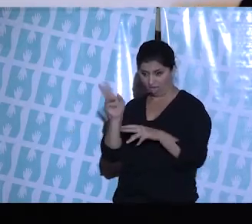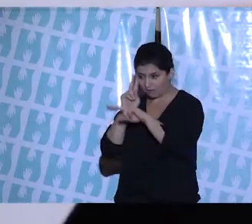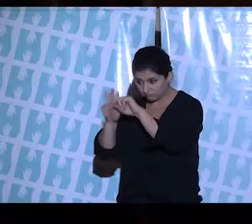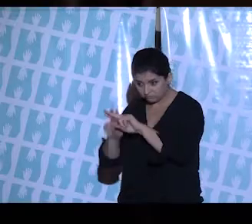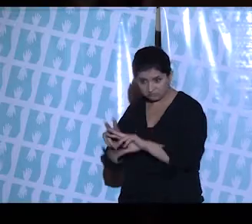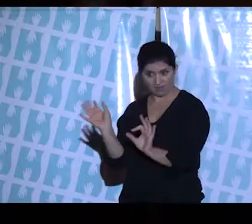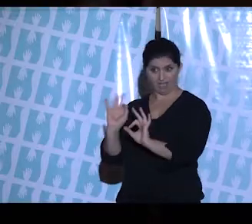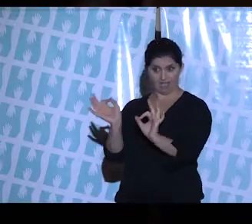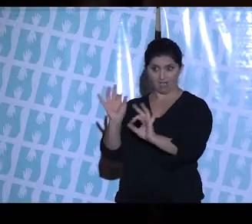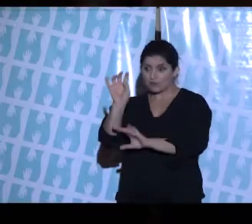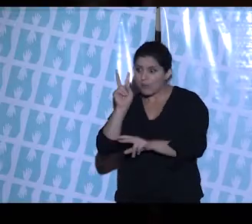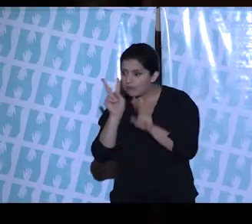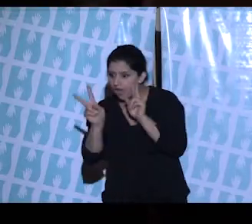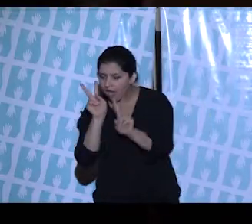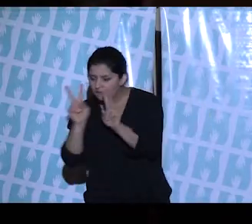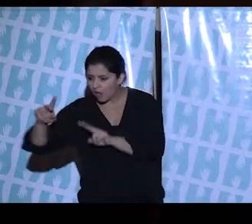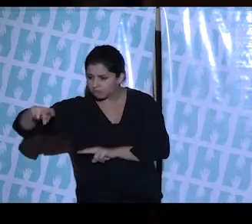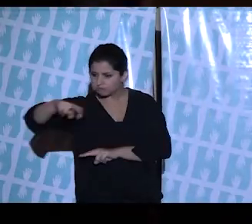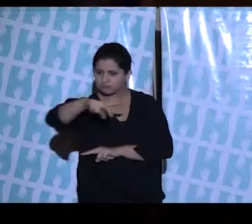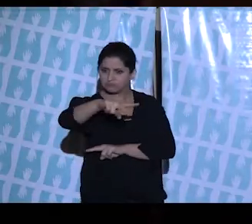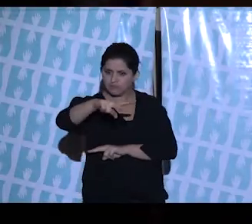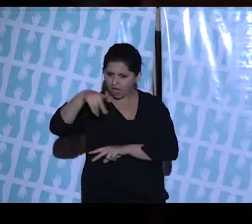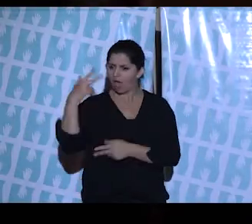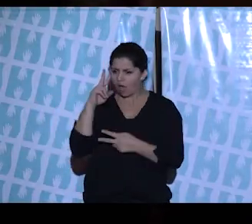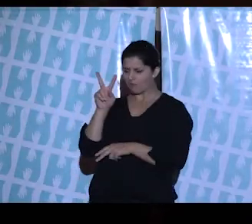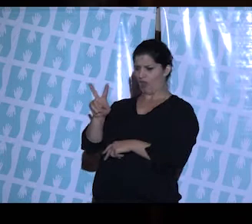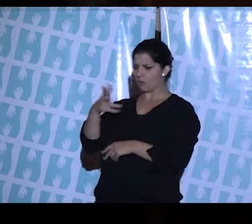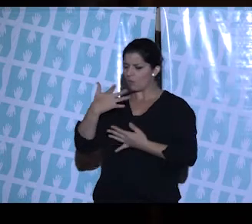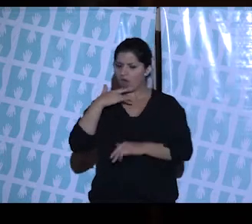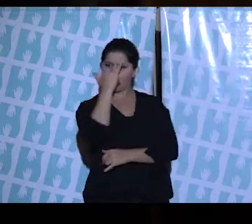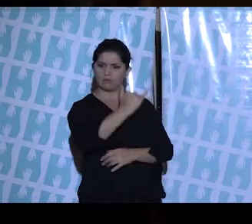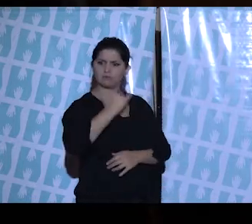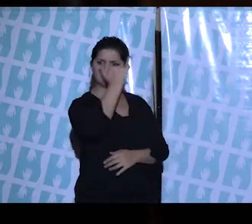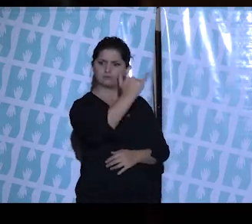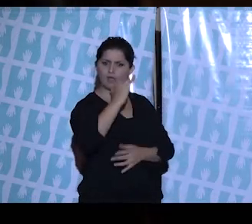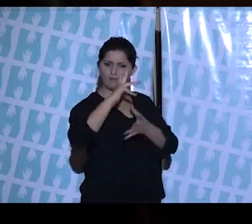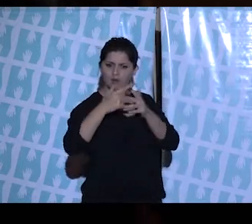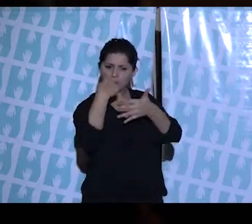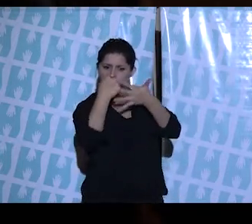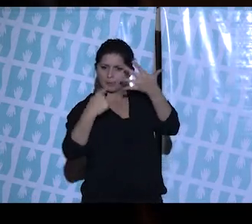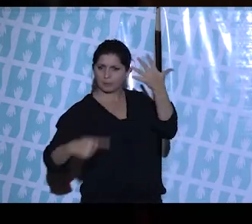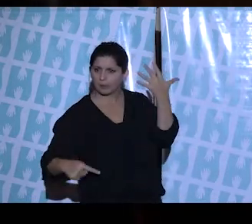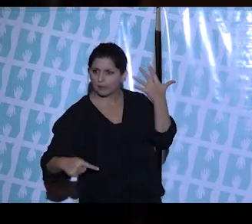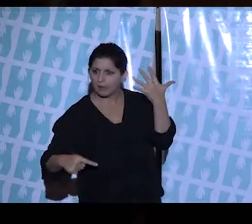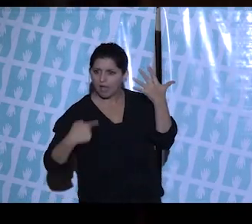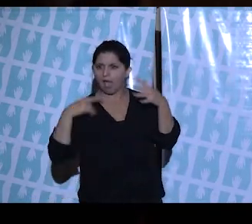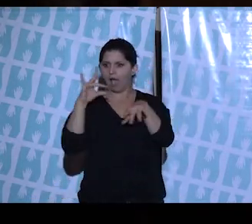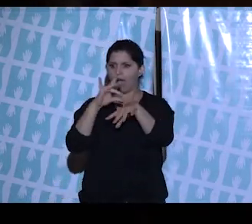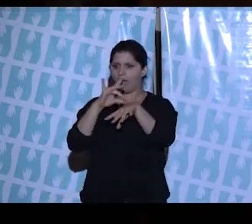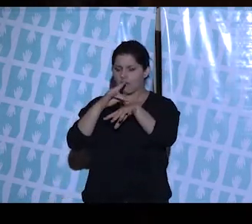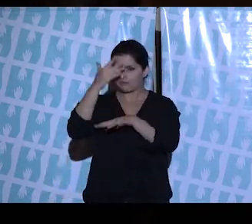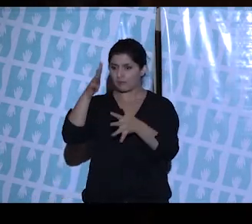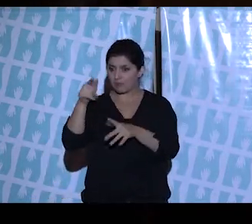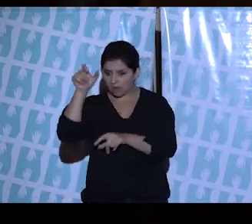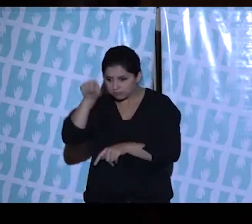sin embargo describió prácticamente todas las características de la enfermedad que conocemos aún al día de